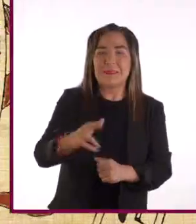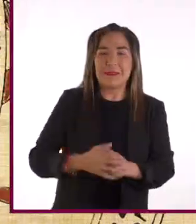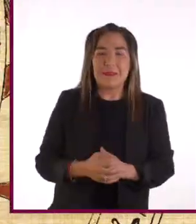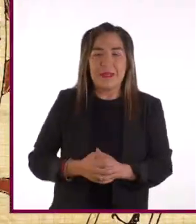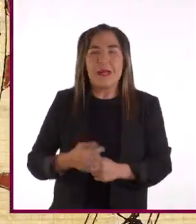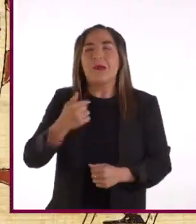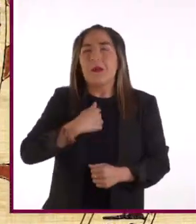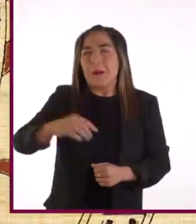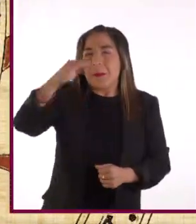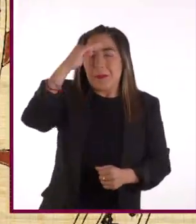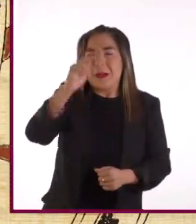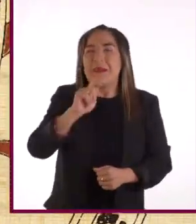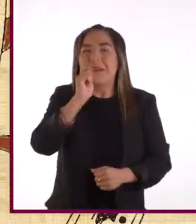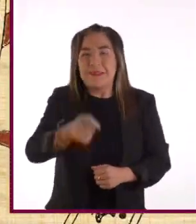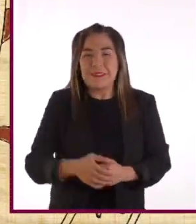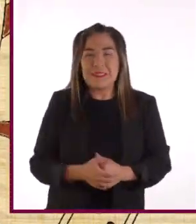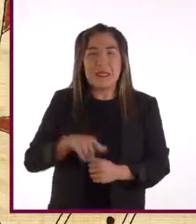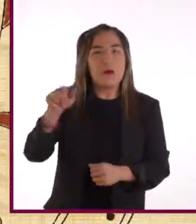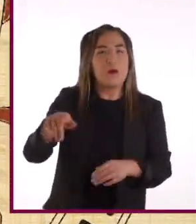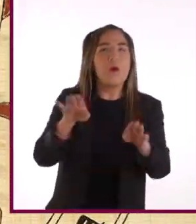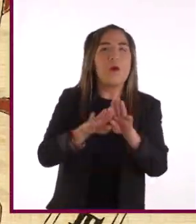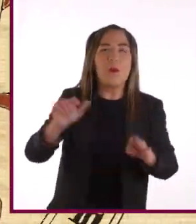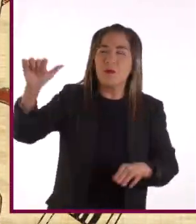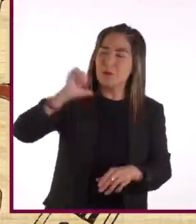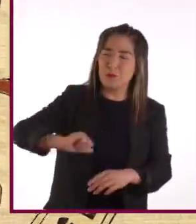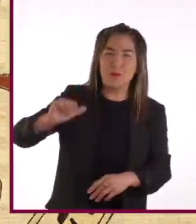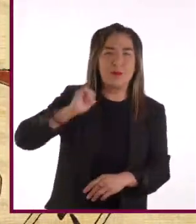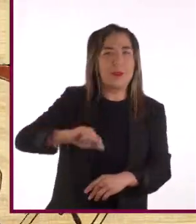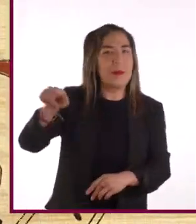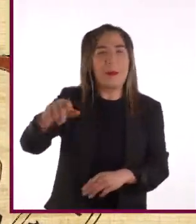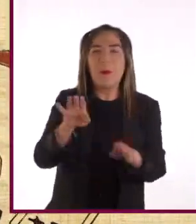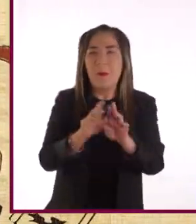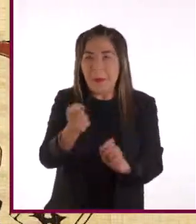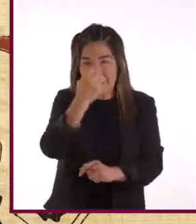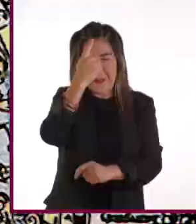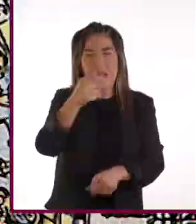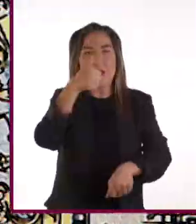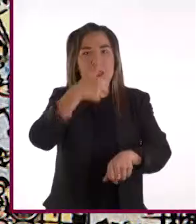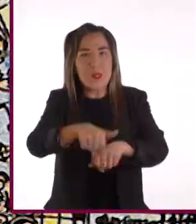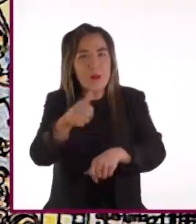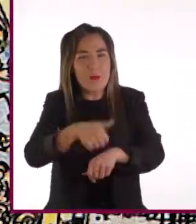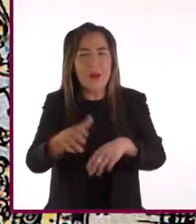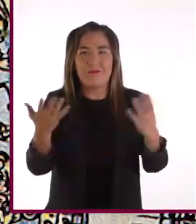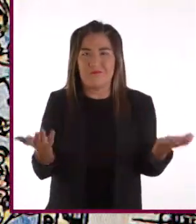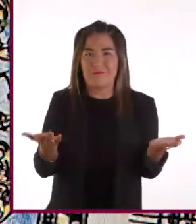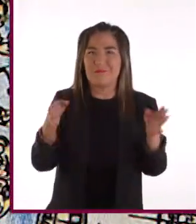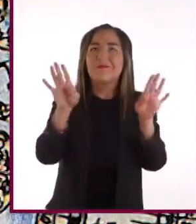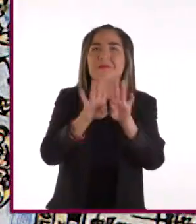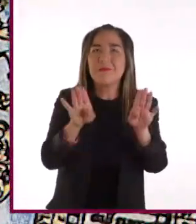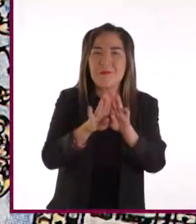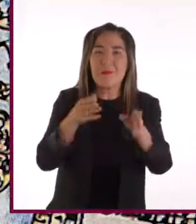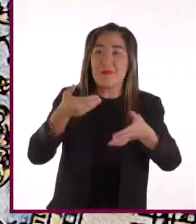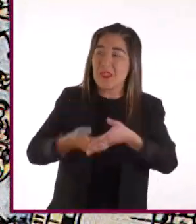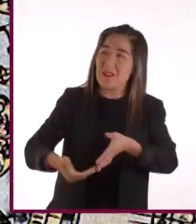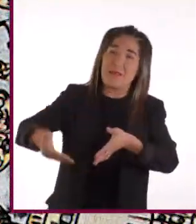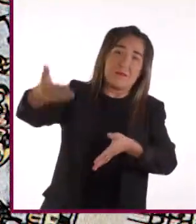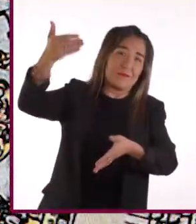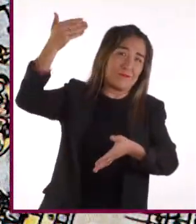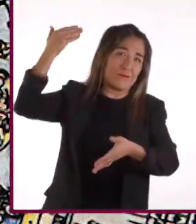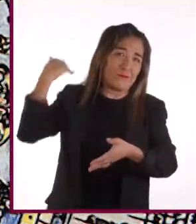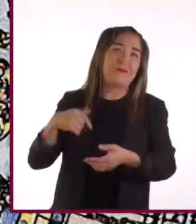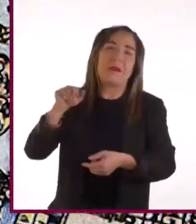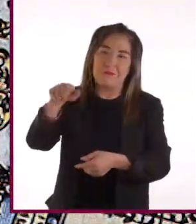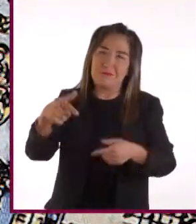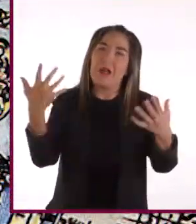posible. No puedo evitar pensar en los primeros grupos humanos que inventaron los números, porque no me puedes negar que los números sí